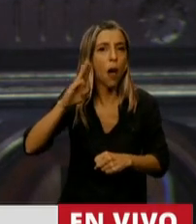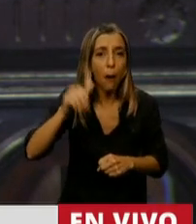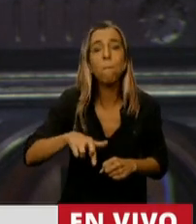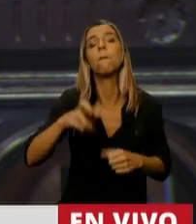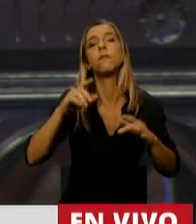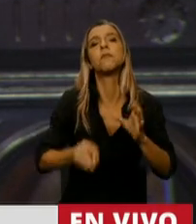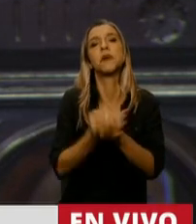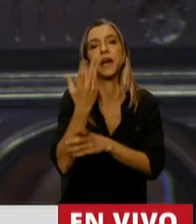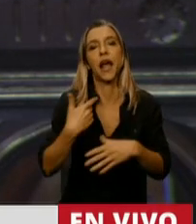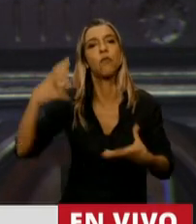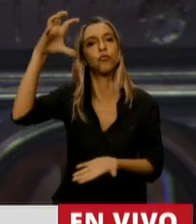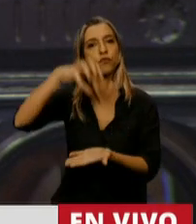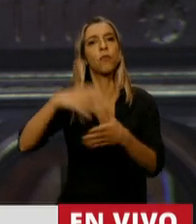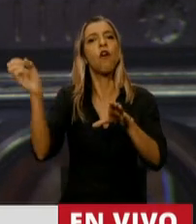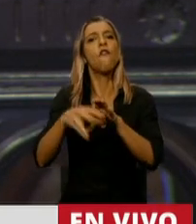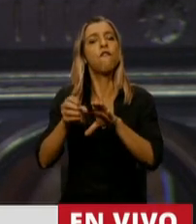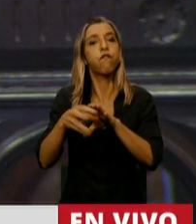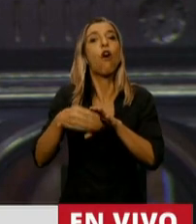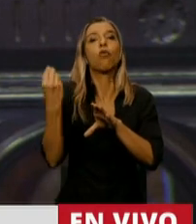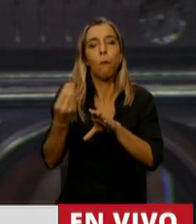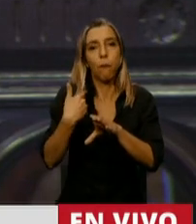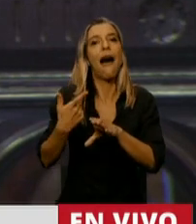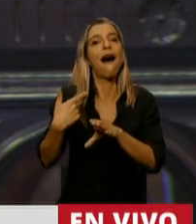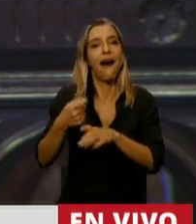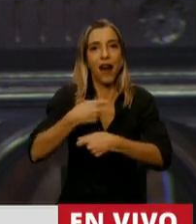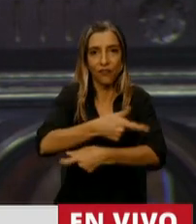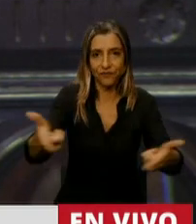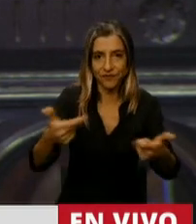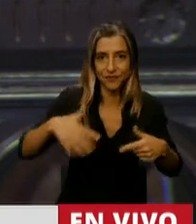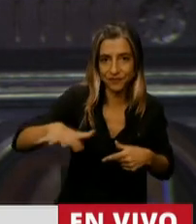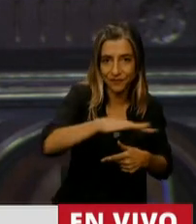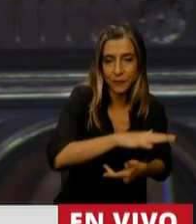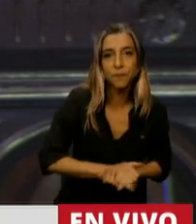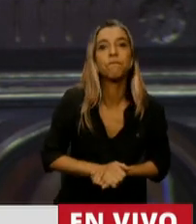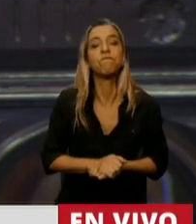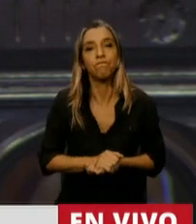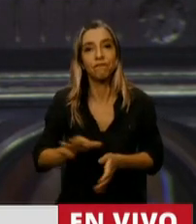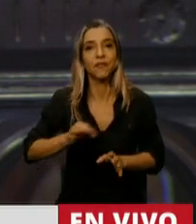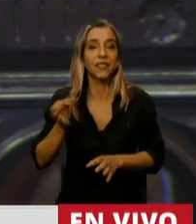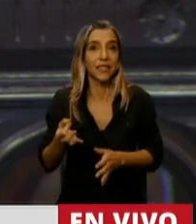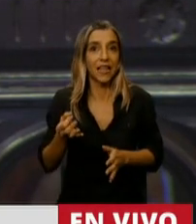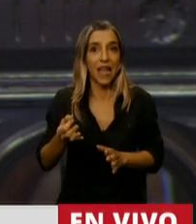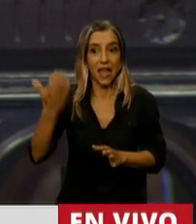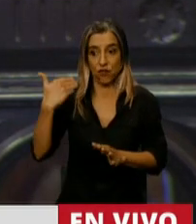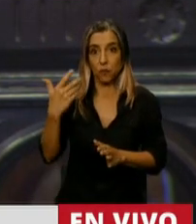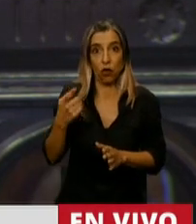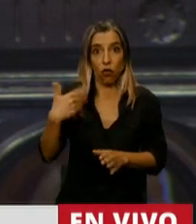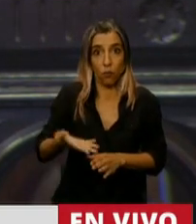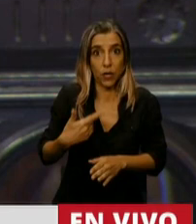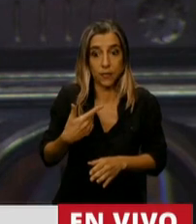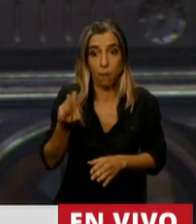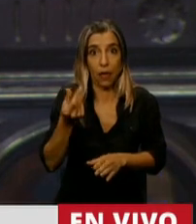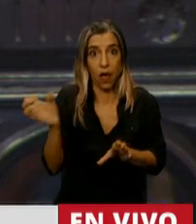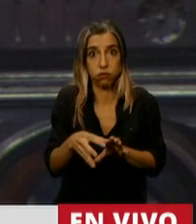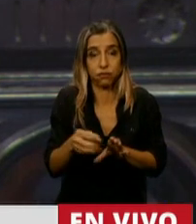Fondo de Integración Sociurbana. En el 2018, ¿qué hay que hacer después de eso? ¿Ponerle plata? Porque si no, ¿cómo integrás?